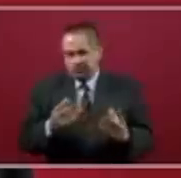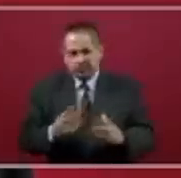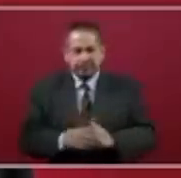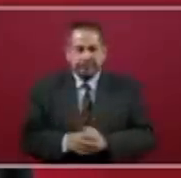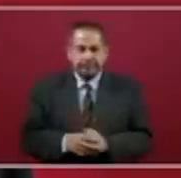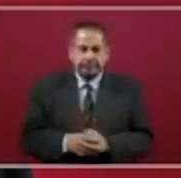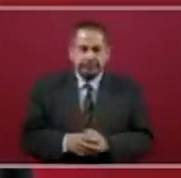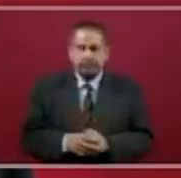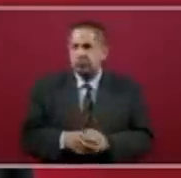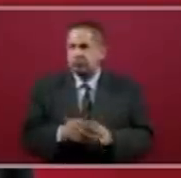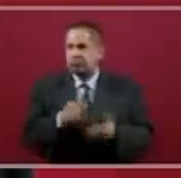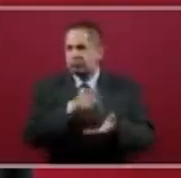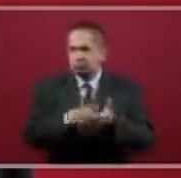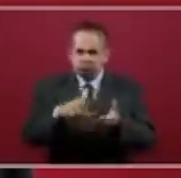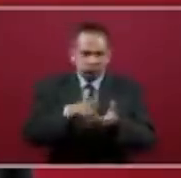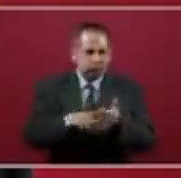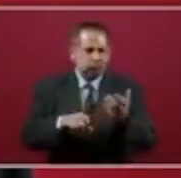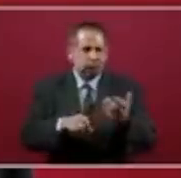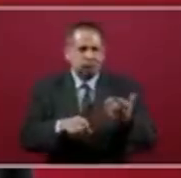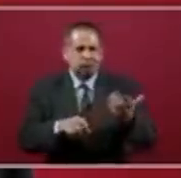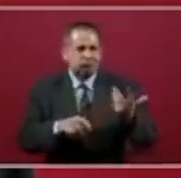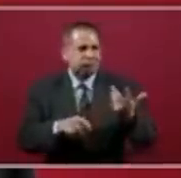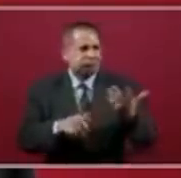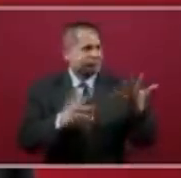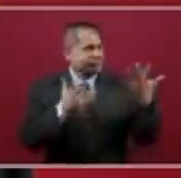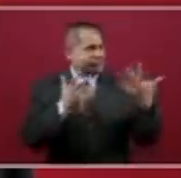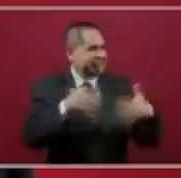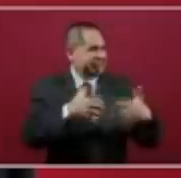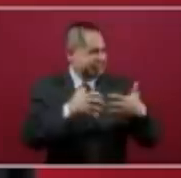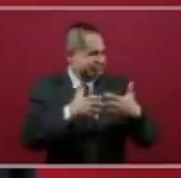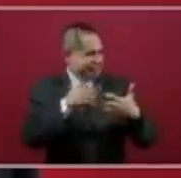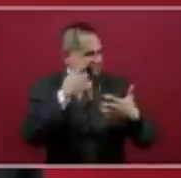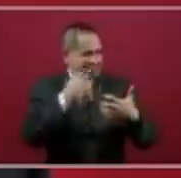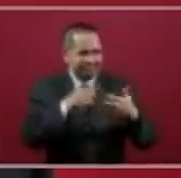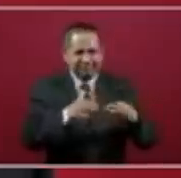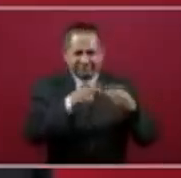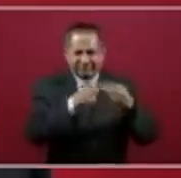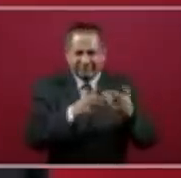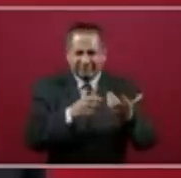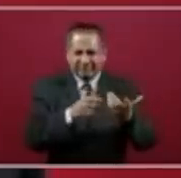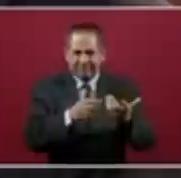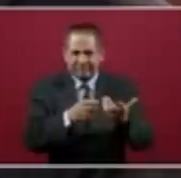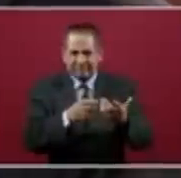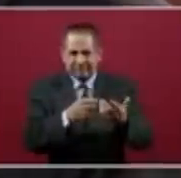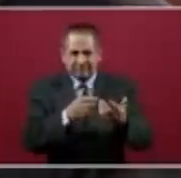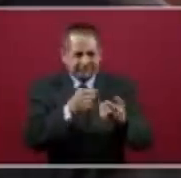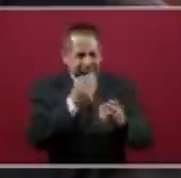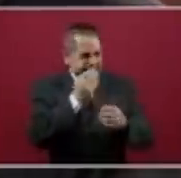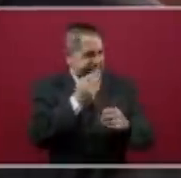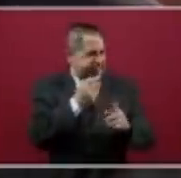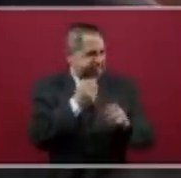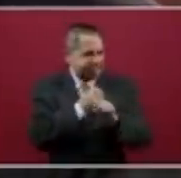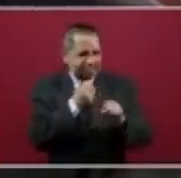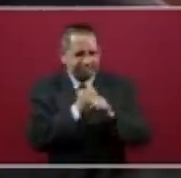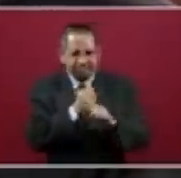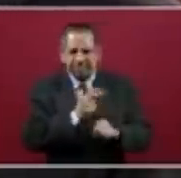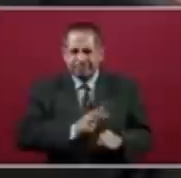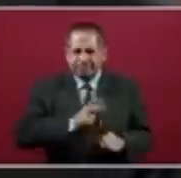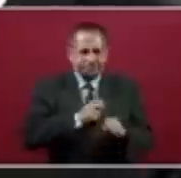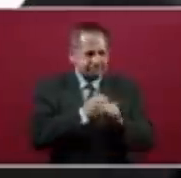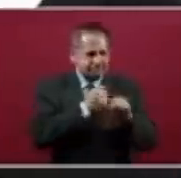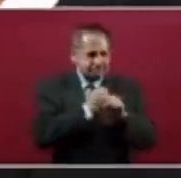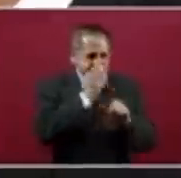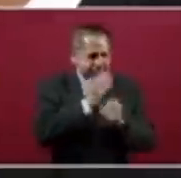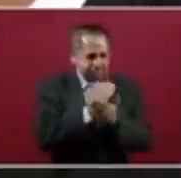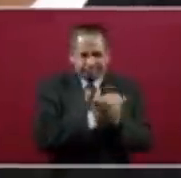Se compraron plantas de fertilizante. Hay el caso de una planta que